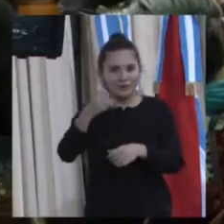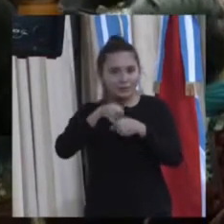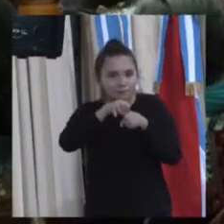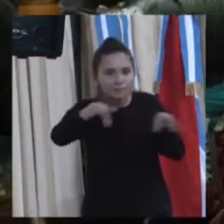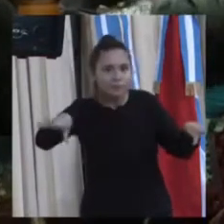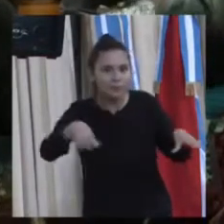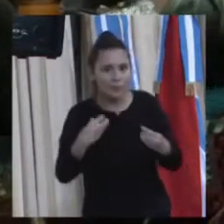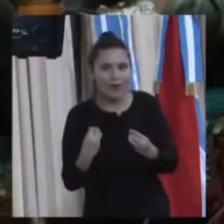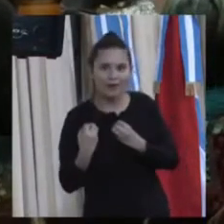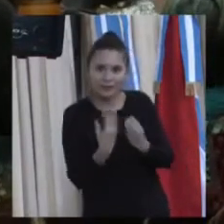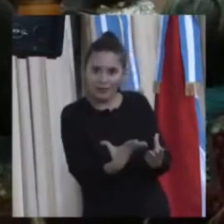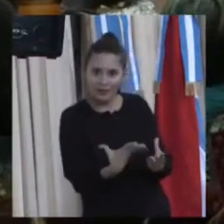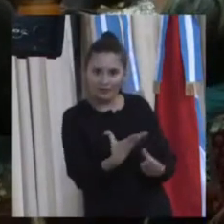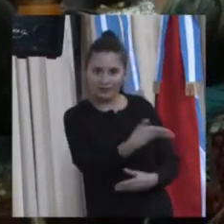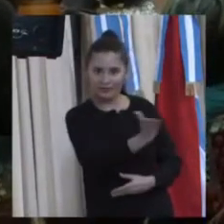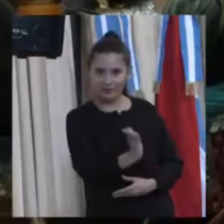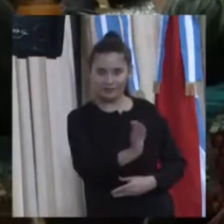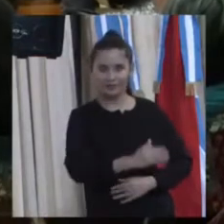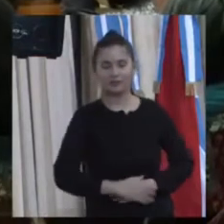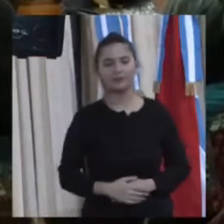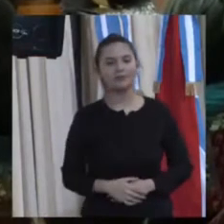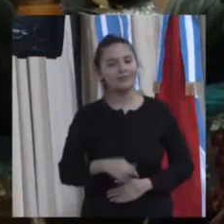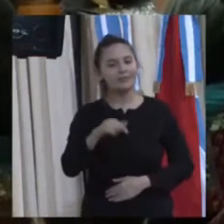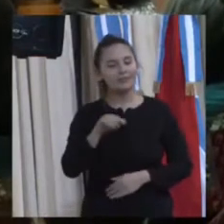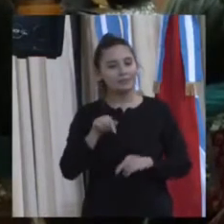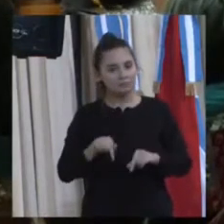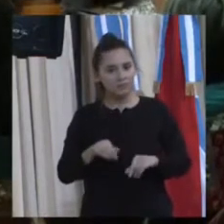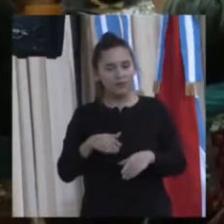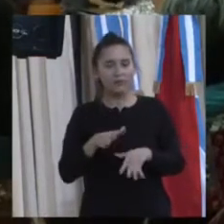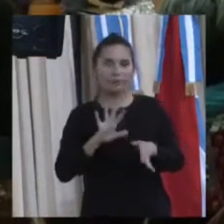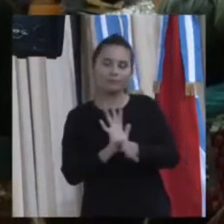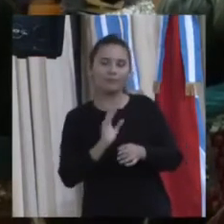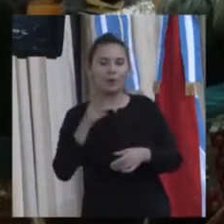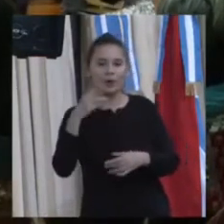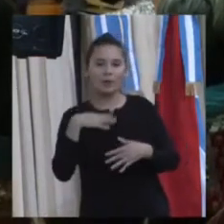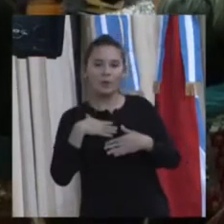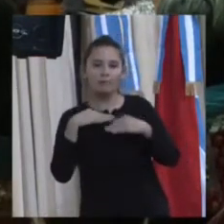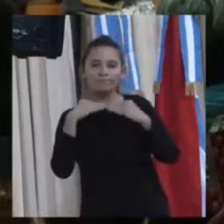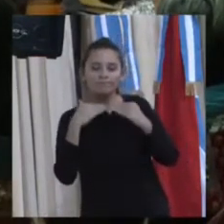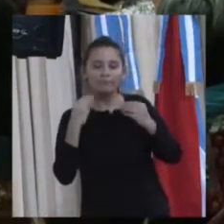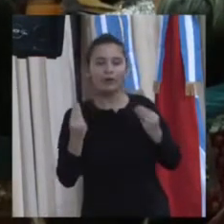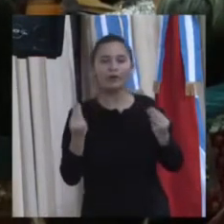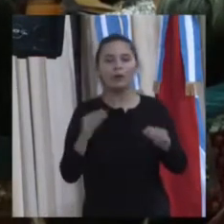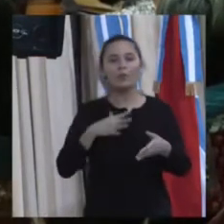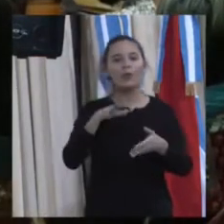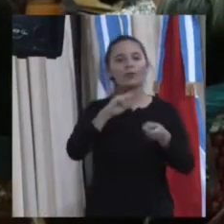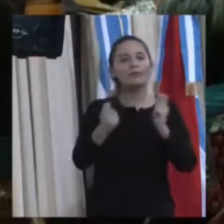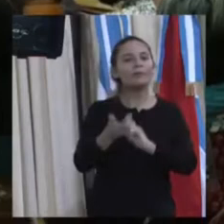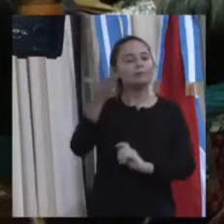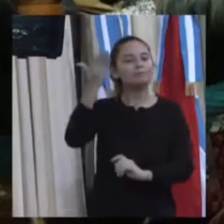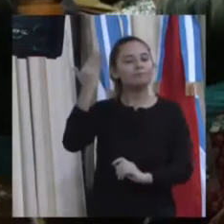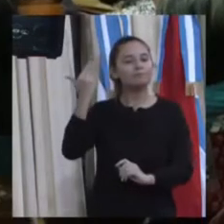colectiva. Hasta aquí una mirada del movimiento reformista construida por el propio movimiento reformista